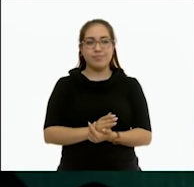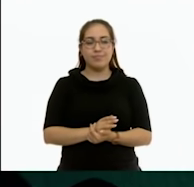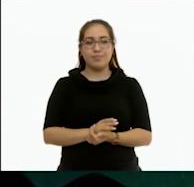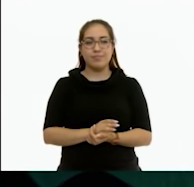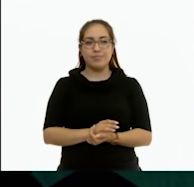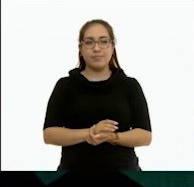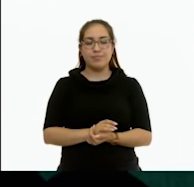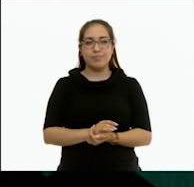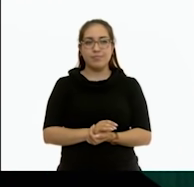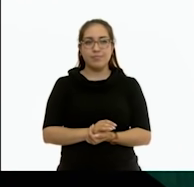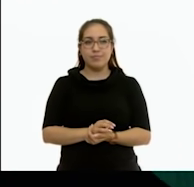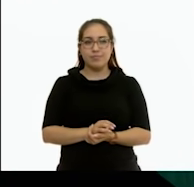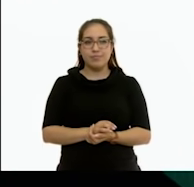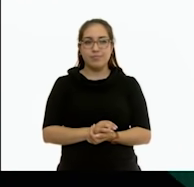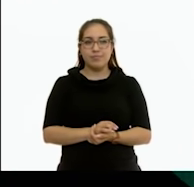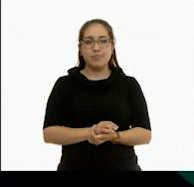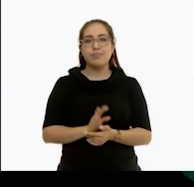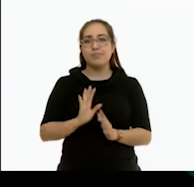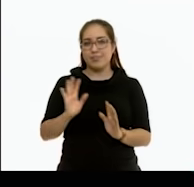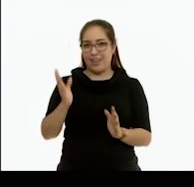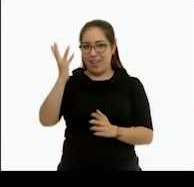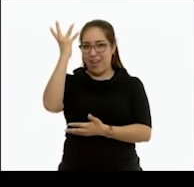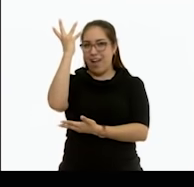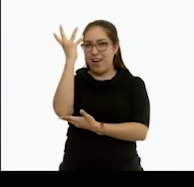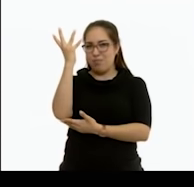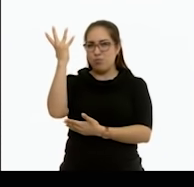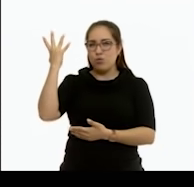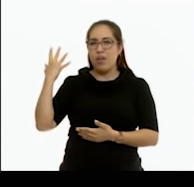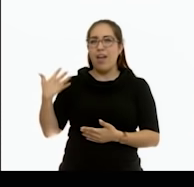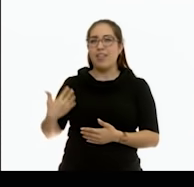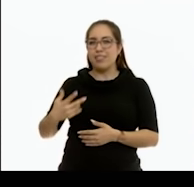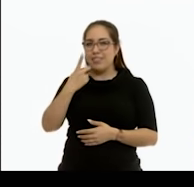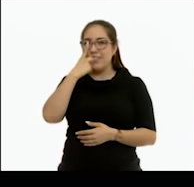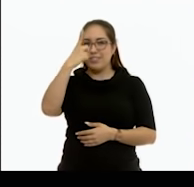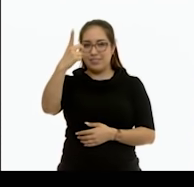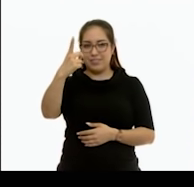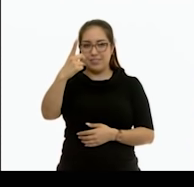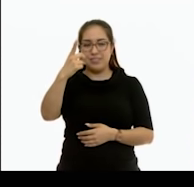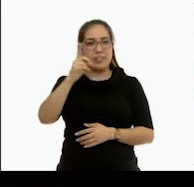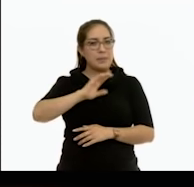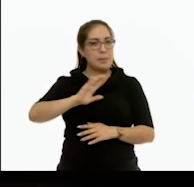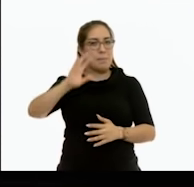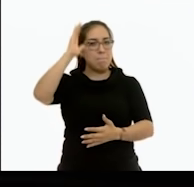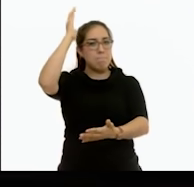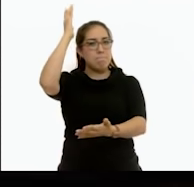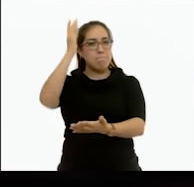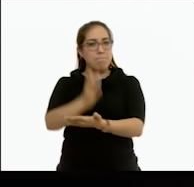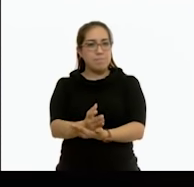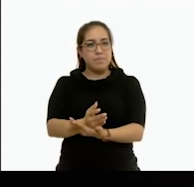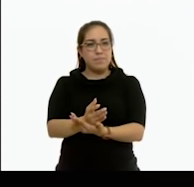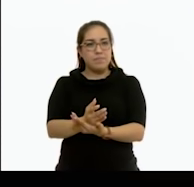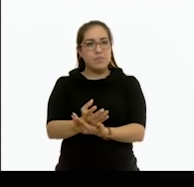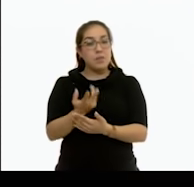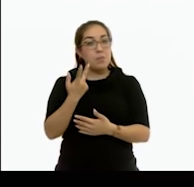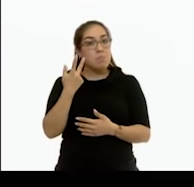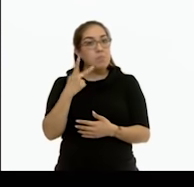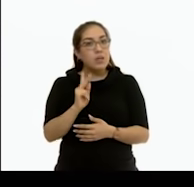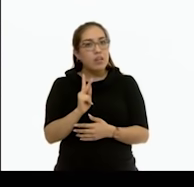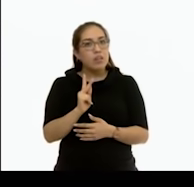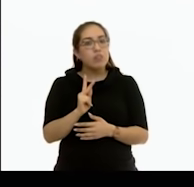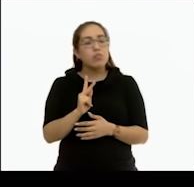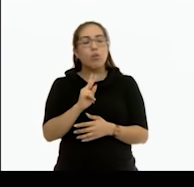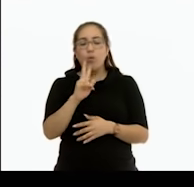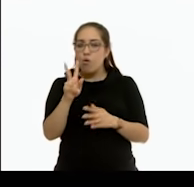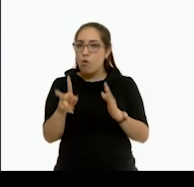waka ete horita huka huyata ameu no kakau hunuen tu huni